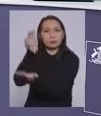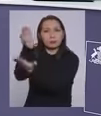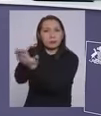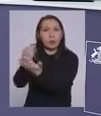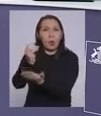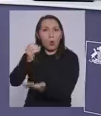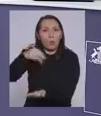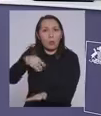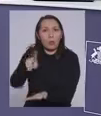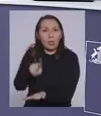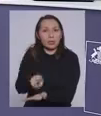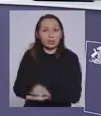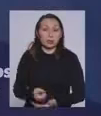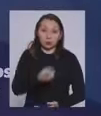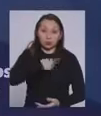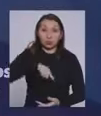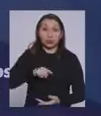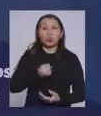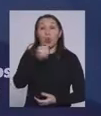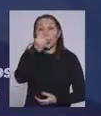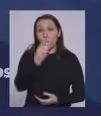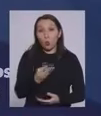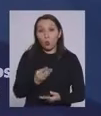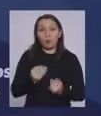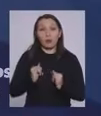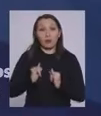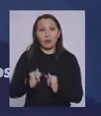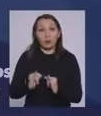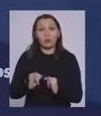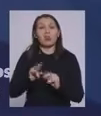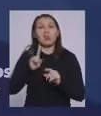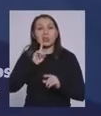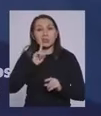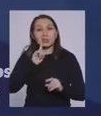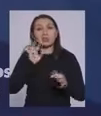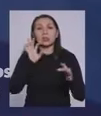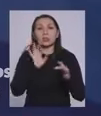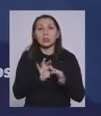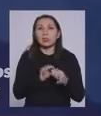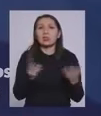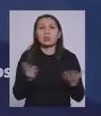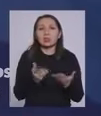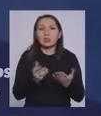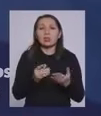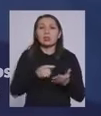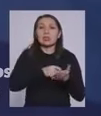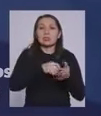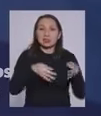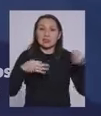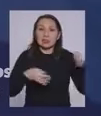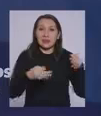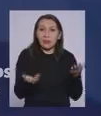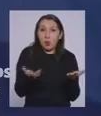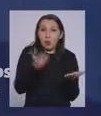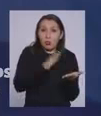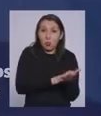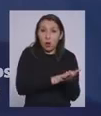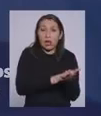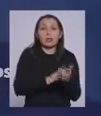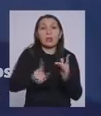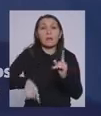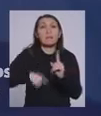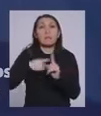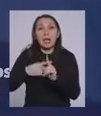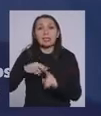OMS? Nosotros entregamos las cifras que están relacionadas con el certificado de defunción